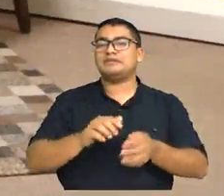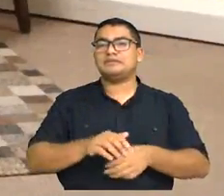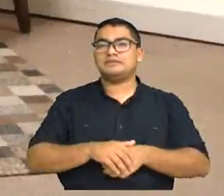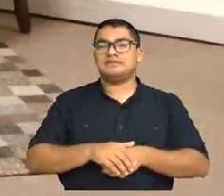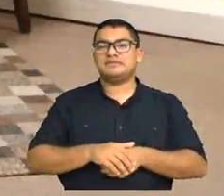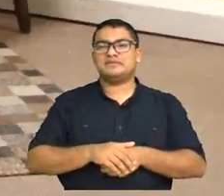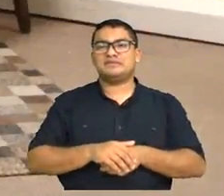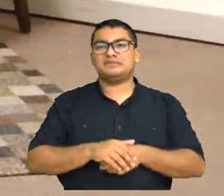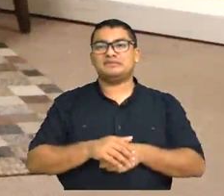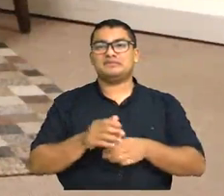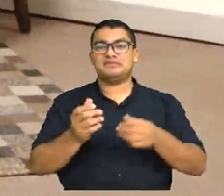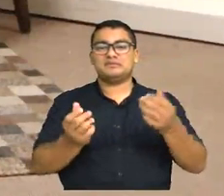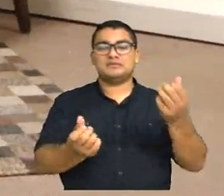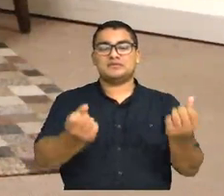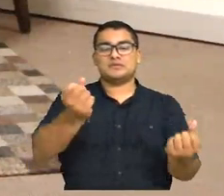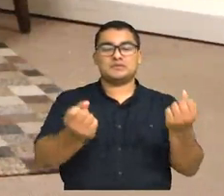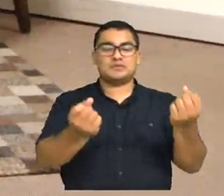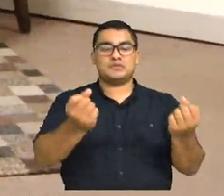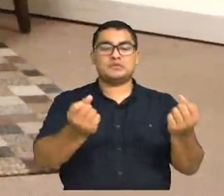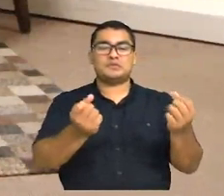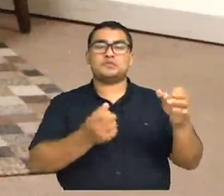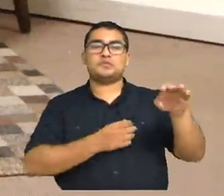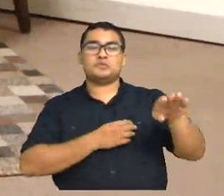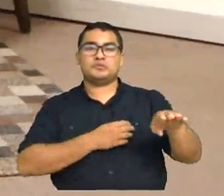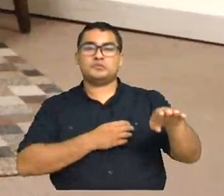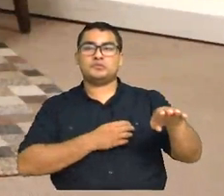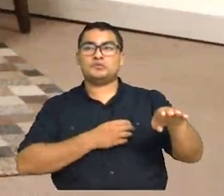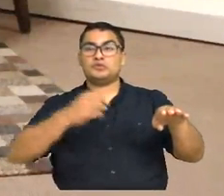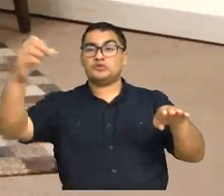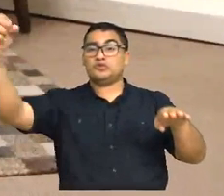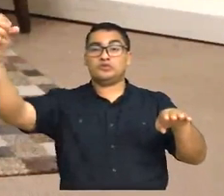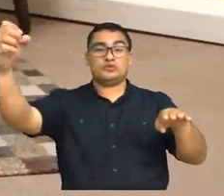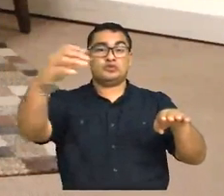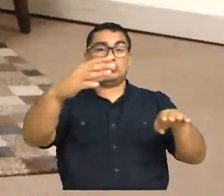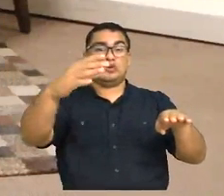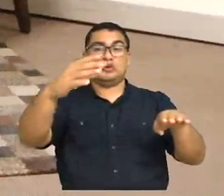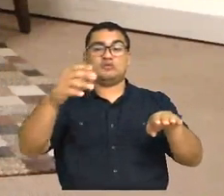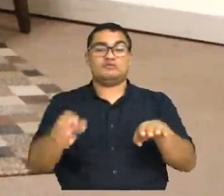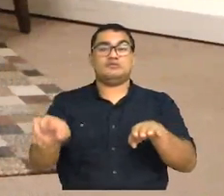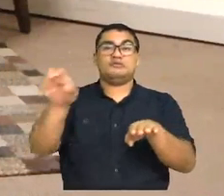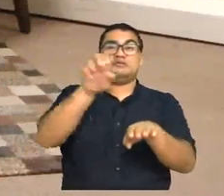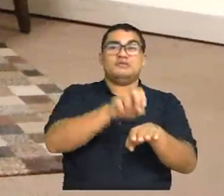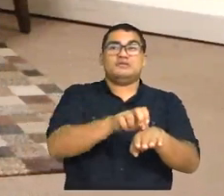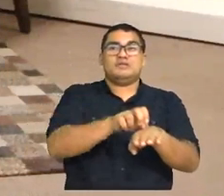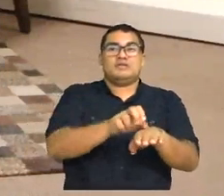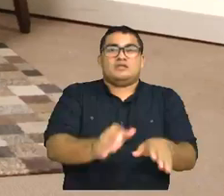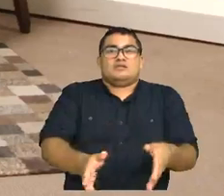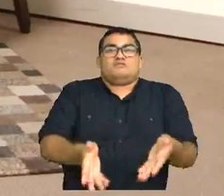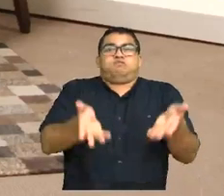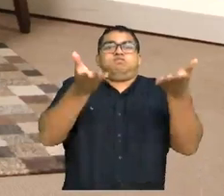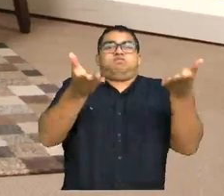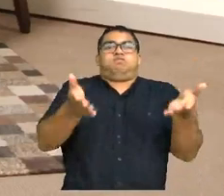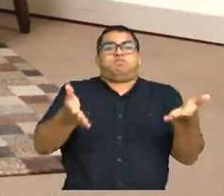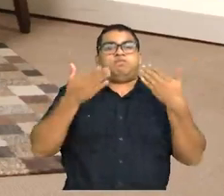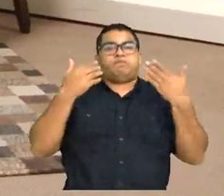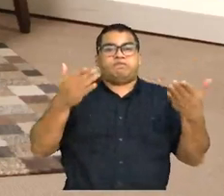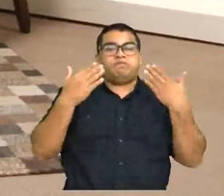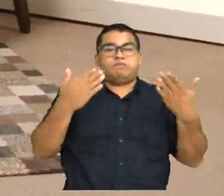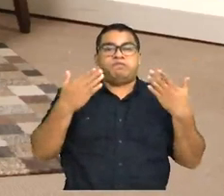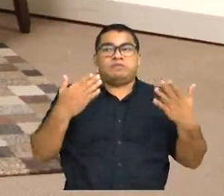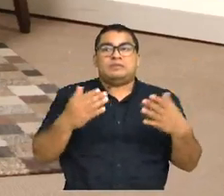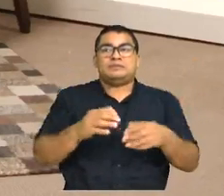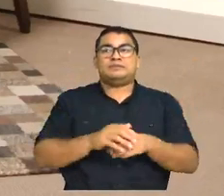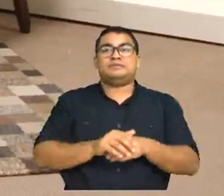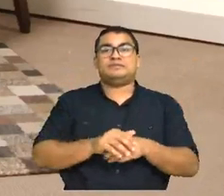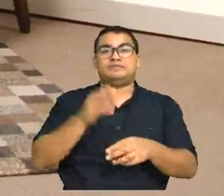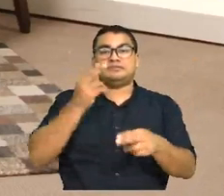el carro está ahí en el parqueo y le está dando el sol y viene uno, se mete y está produciendo calor. Así, entonces podemos tener que el